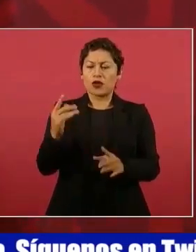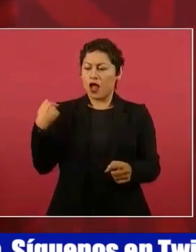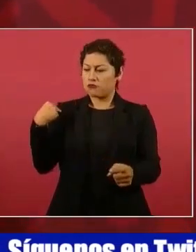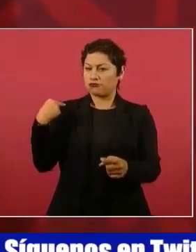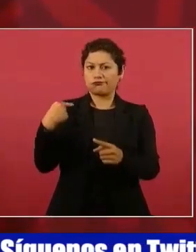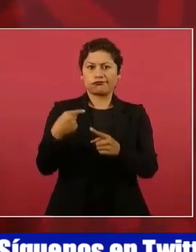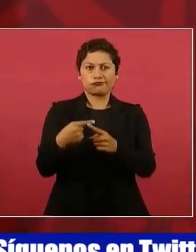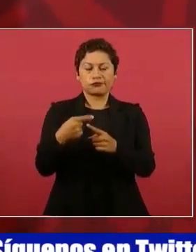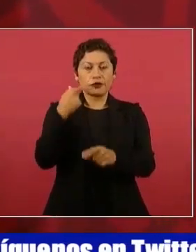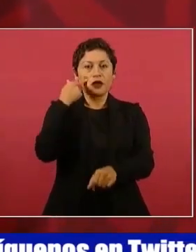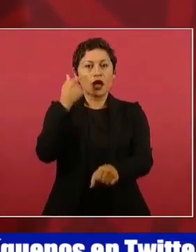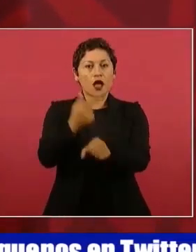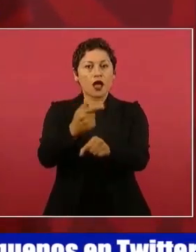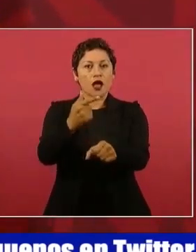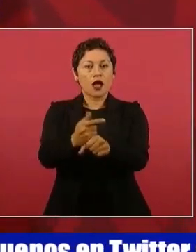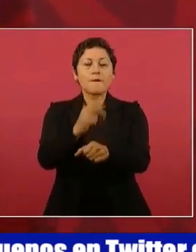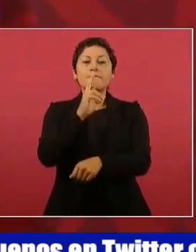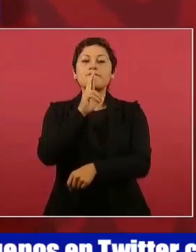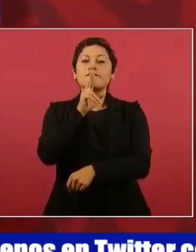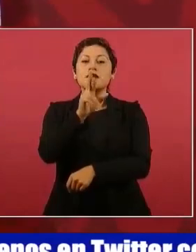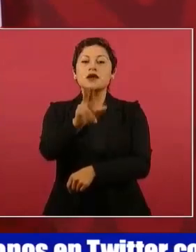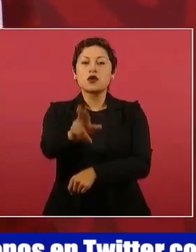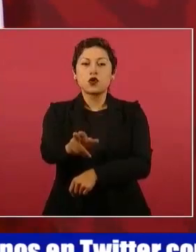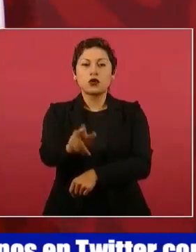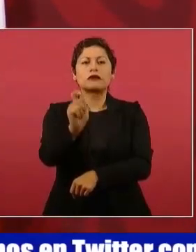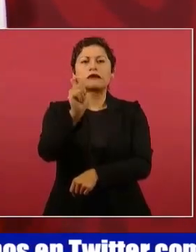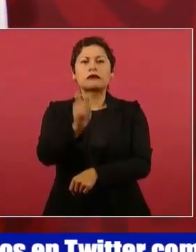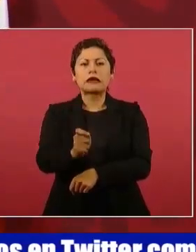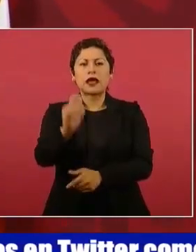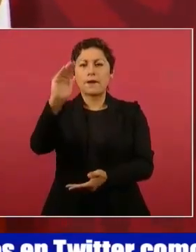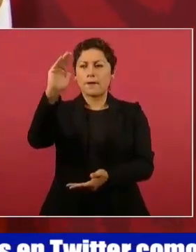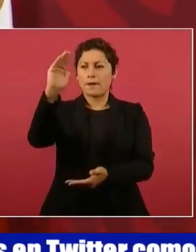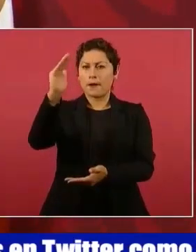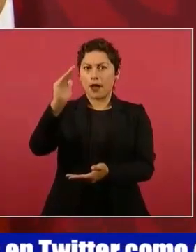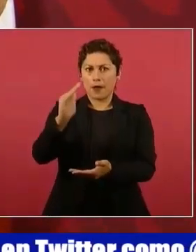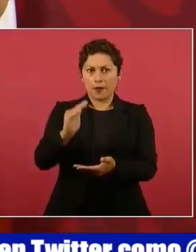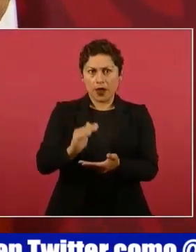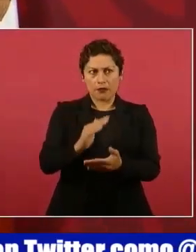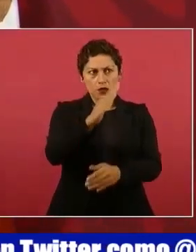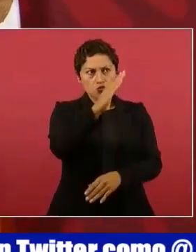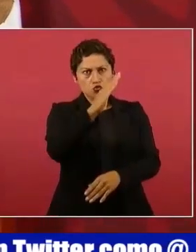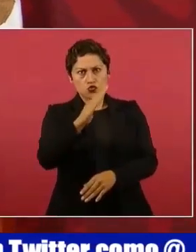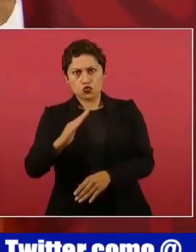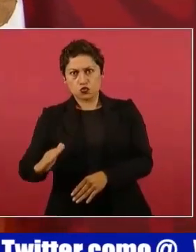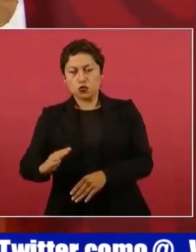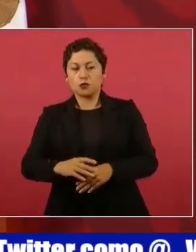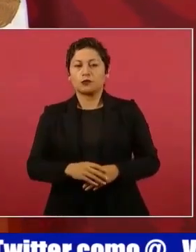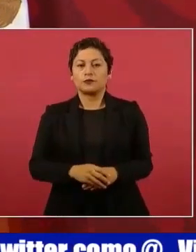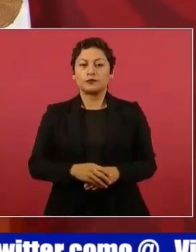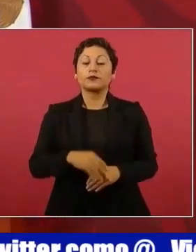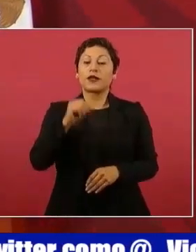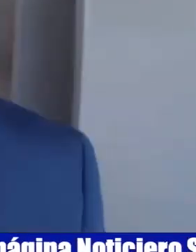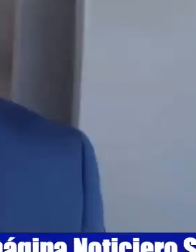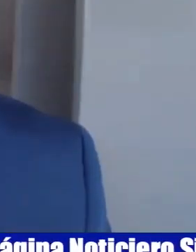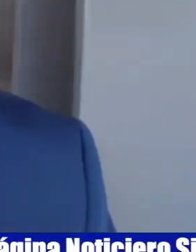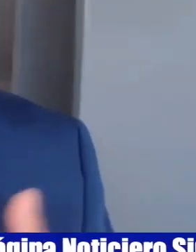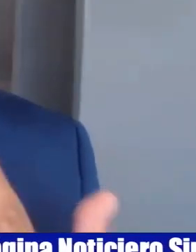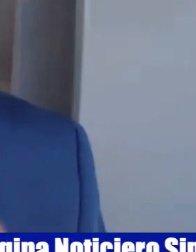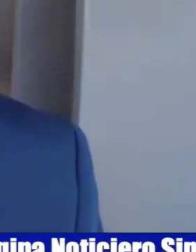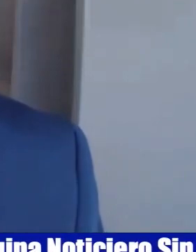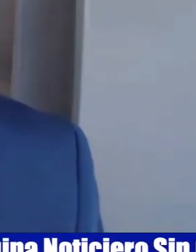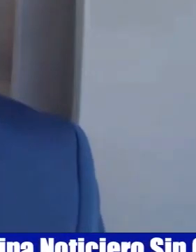esa batalla. Él prometió en ese momento que iba a poner fin al régimen que históricamente había propiciado